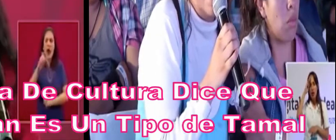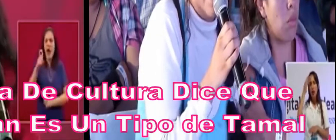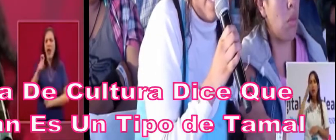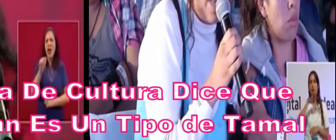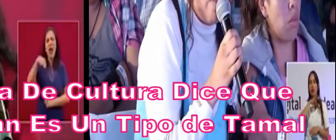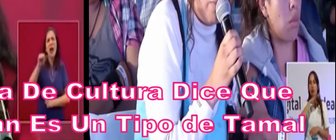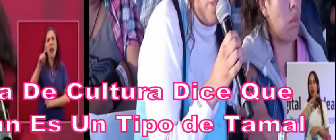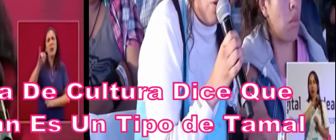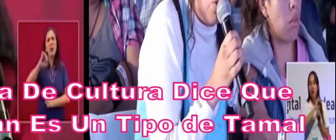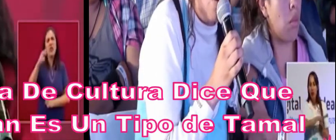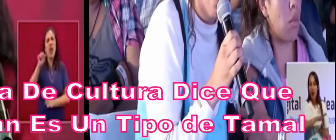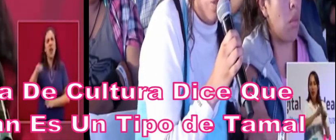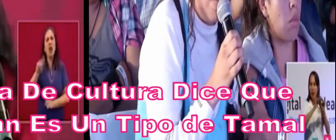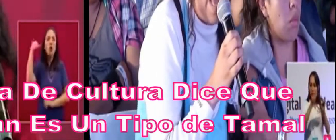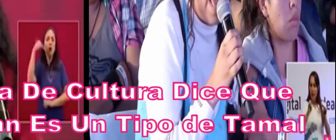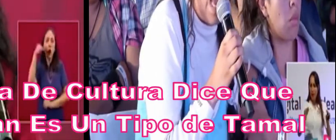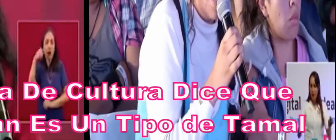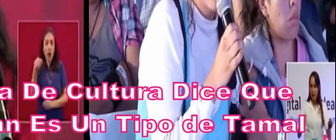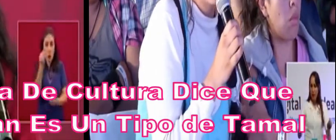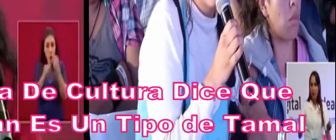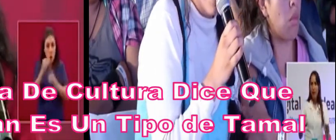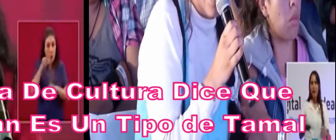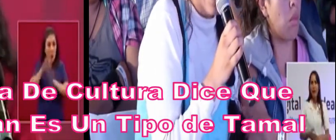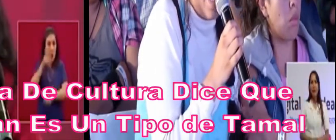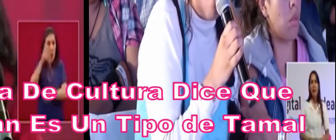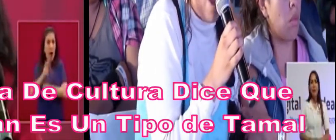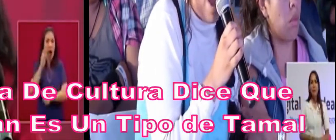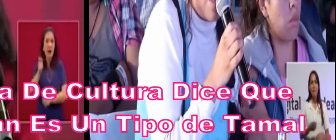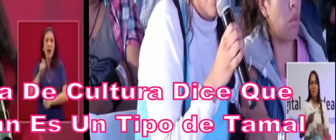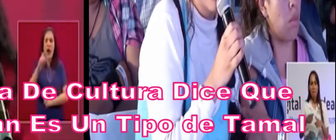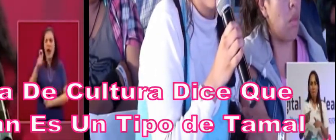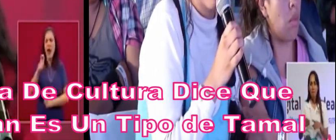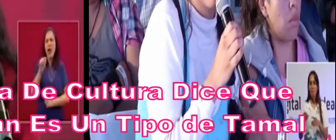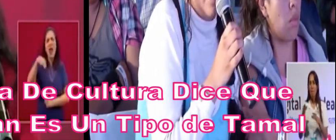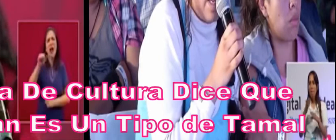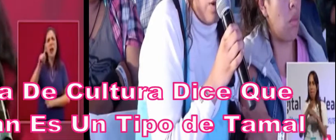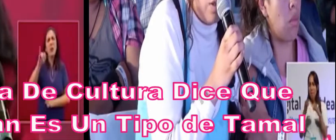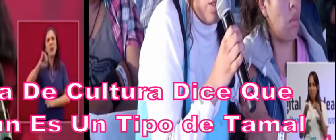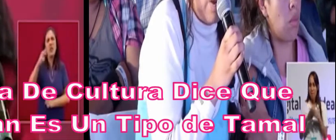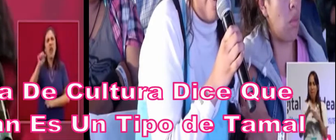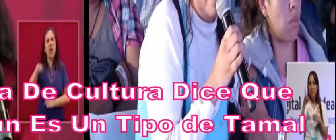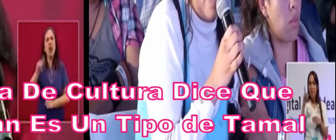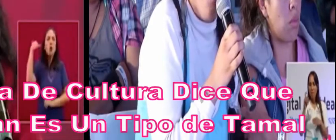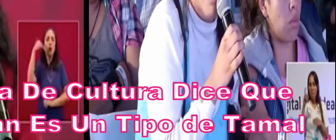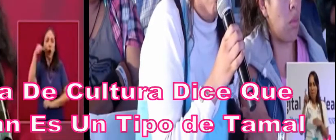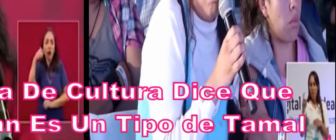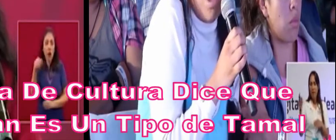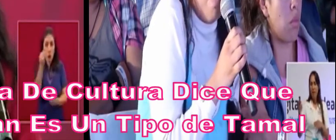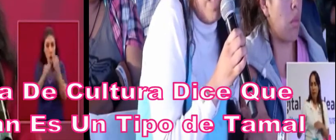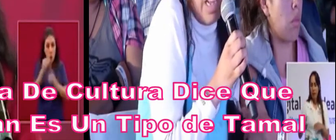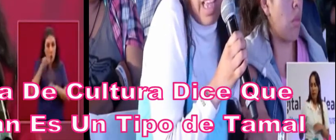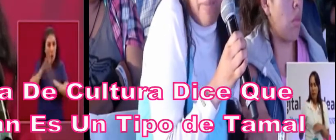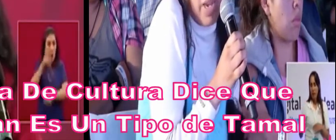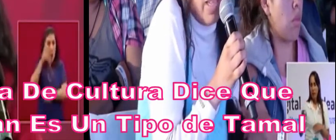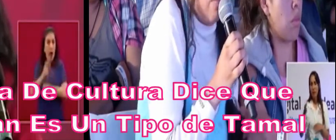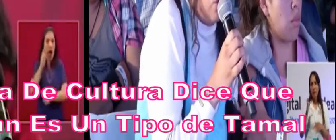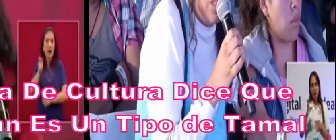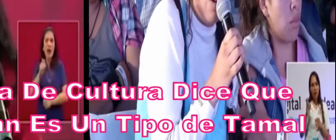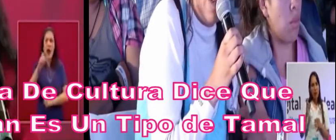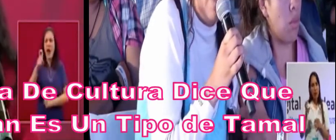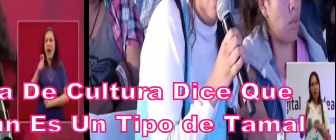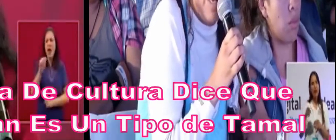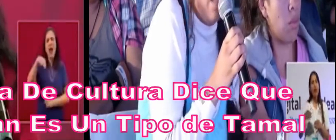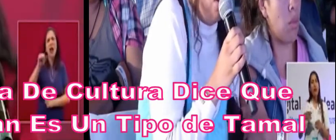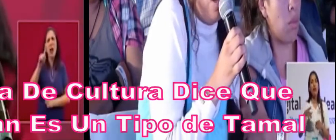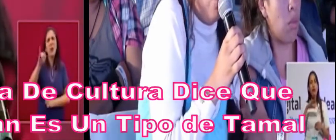contaminación. Las algas verdes pueden ser un combustible. Y el agua y los lenguajes náhuatl no impiden que aprendamos.